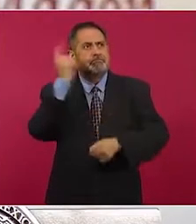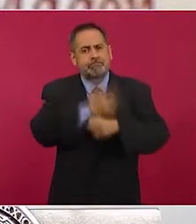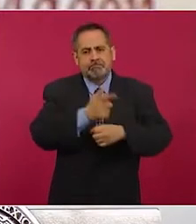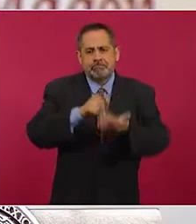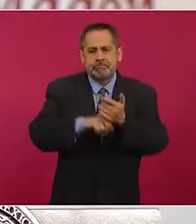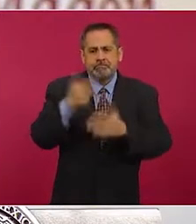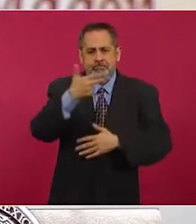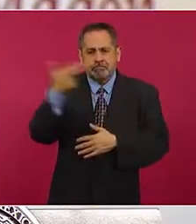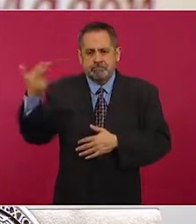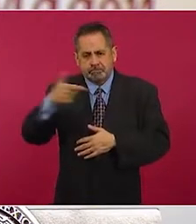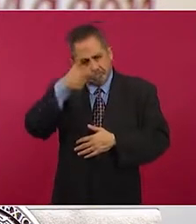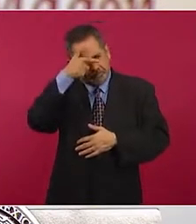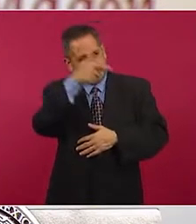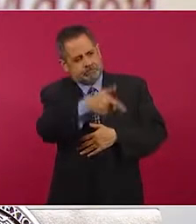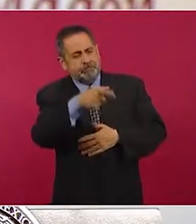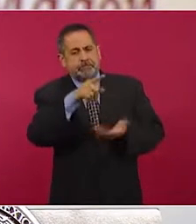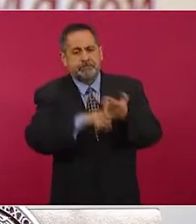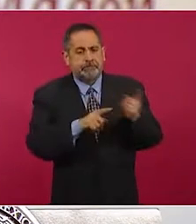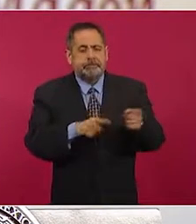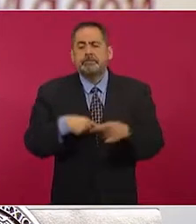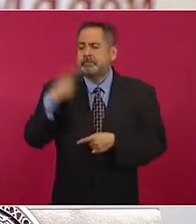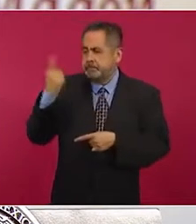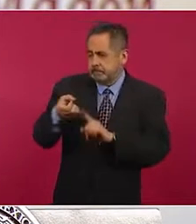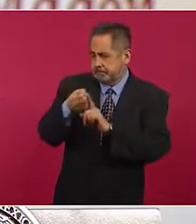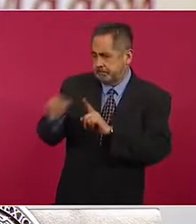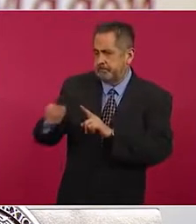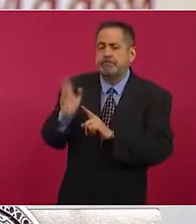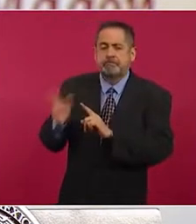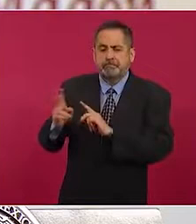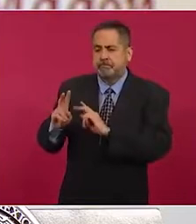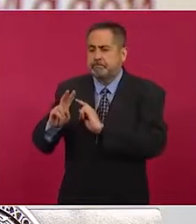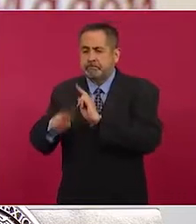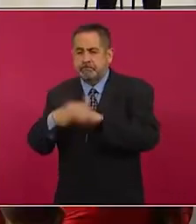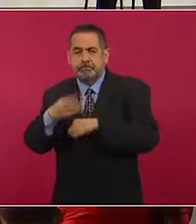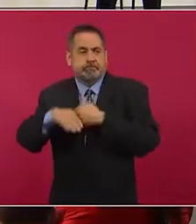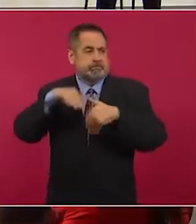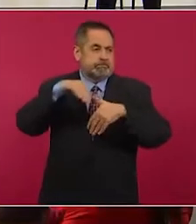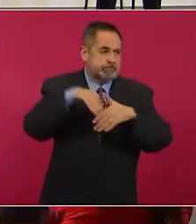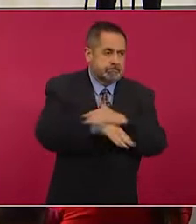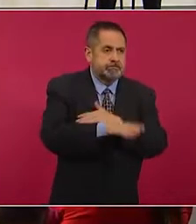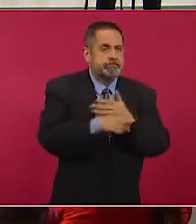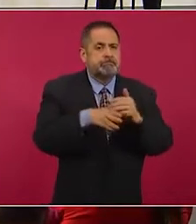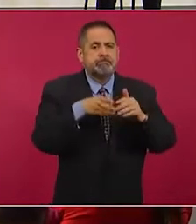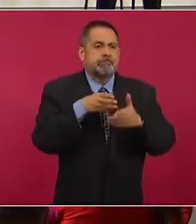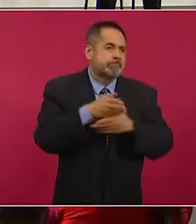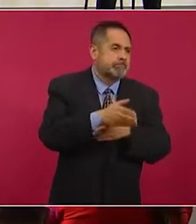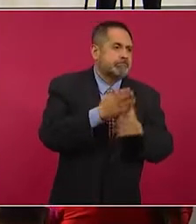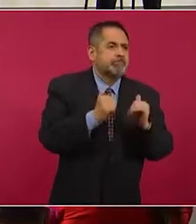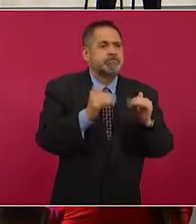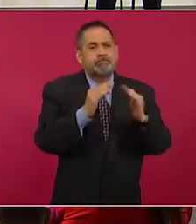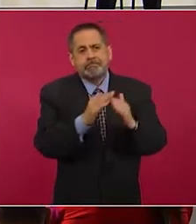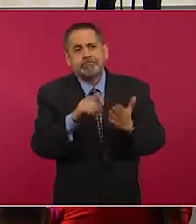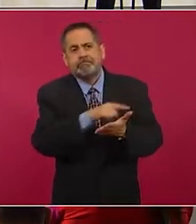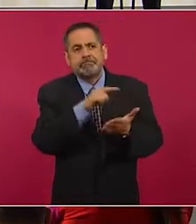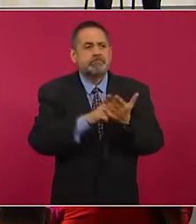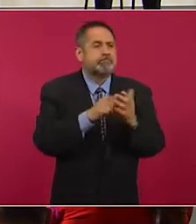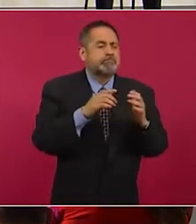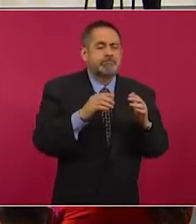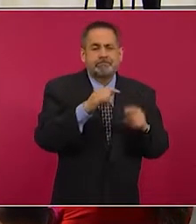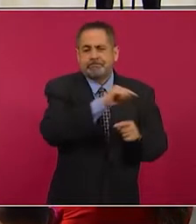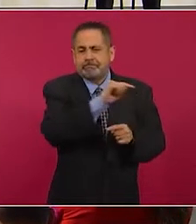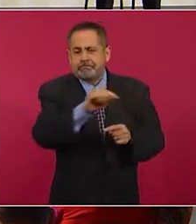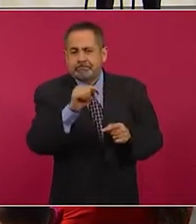mandatos judiciales se han realizado diversos cateos a viviendas, locales comerciales y